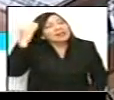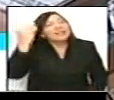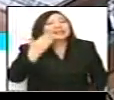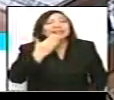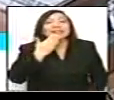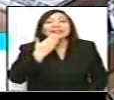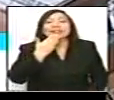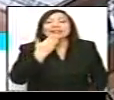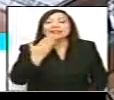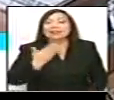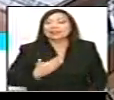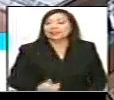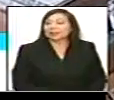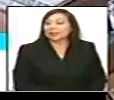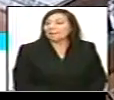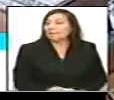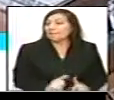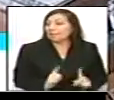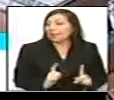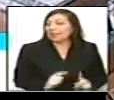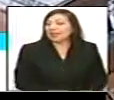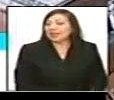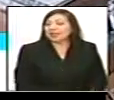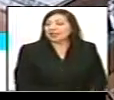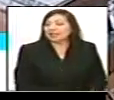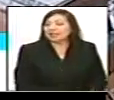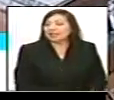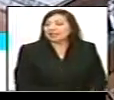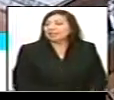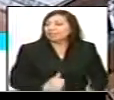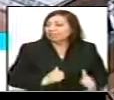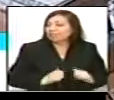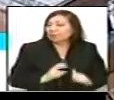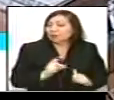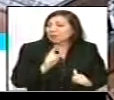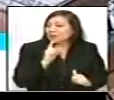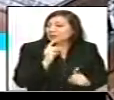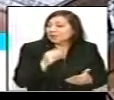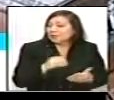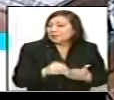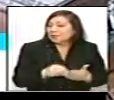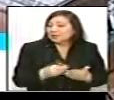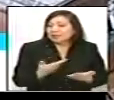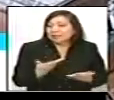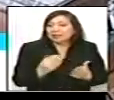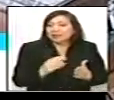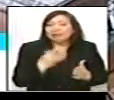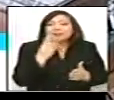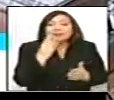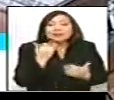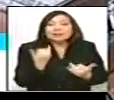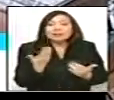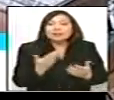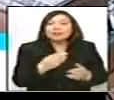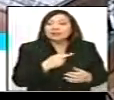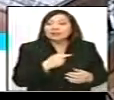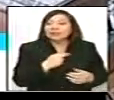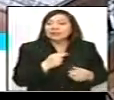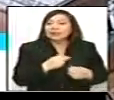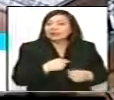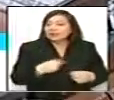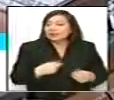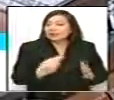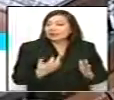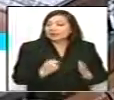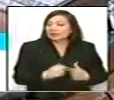son. Pero sin embargo, esta actividad, si no fuese por esta oportunidad, ya hemos experimentado en la década del 80. La década del